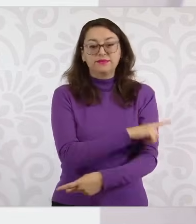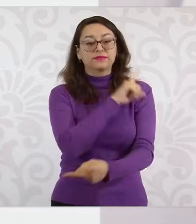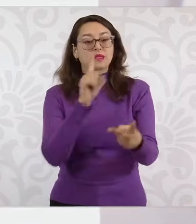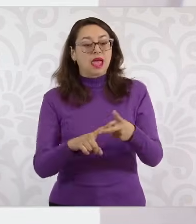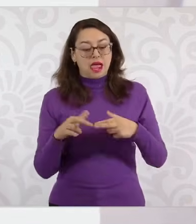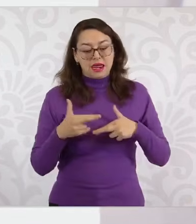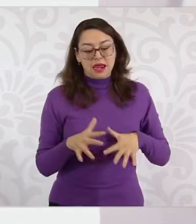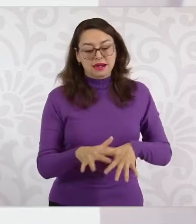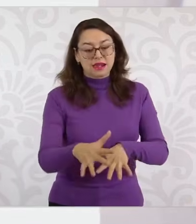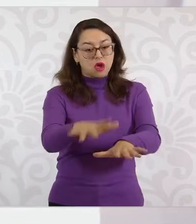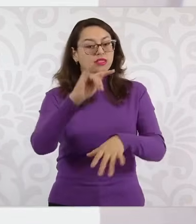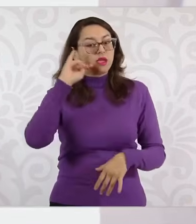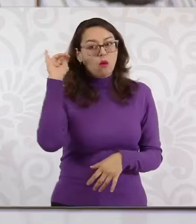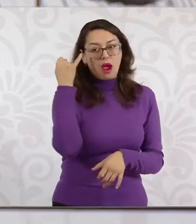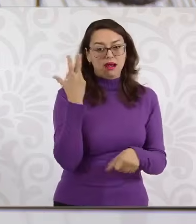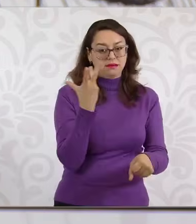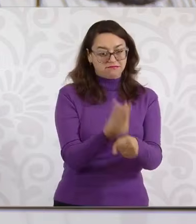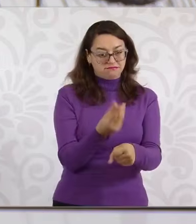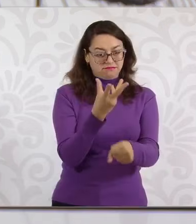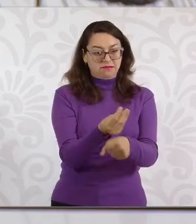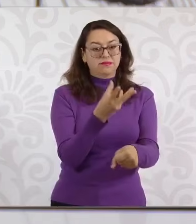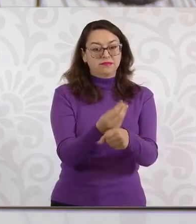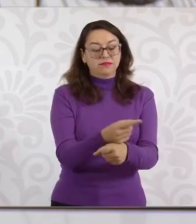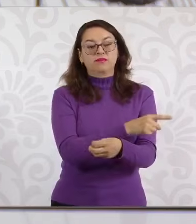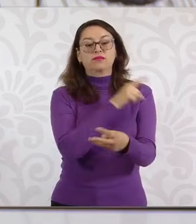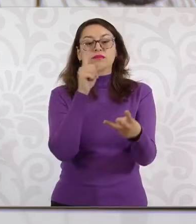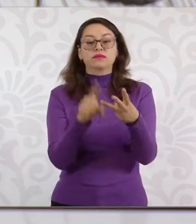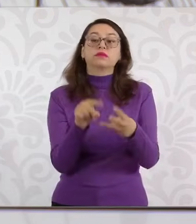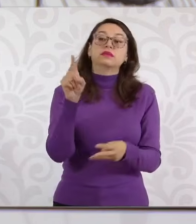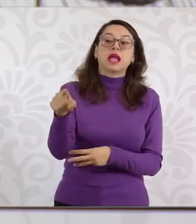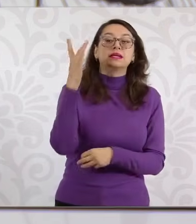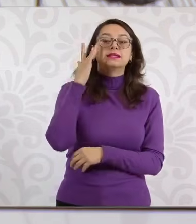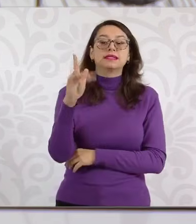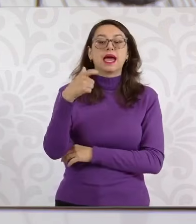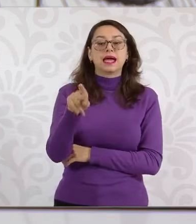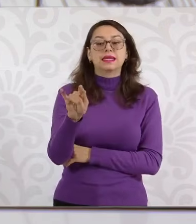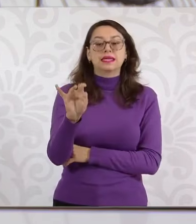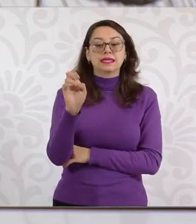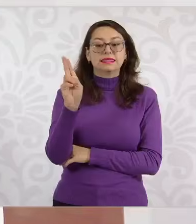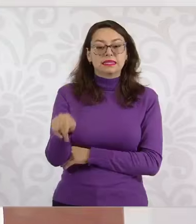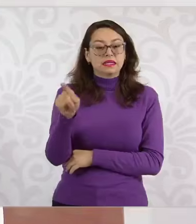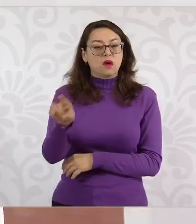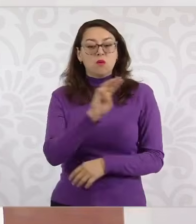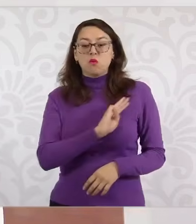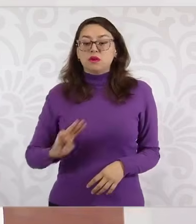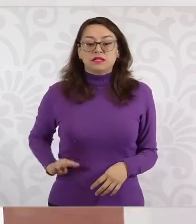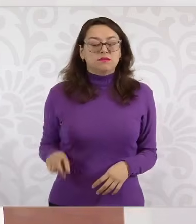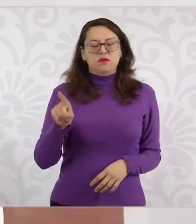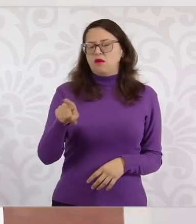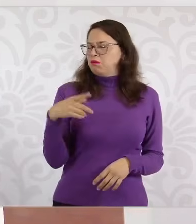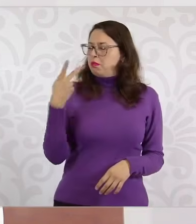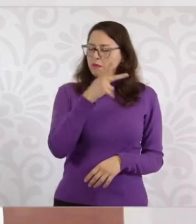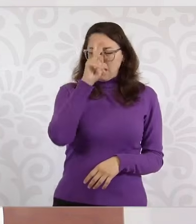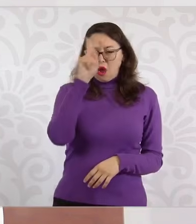Estamos haciendo obras para llevar agua a San Quintín, que es uno de los municipios con mayores necesidades